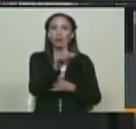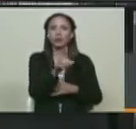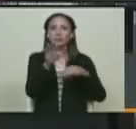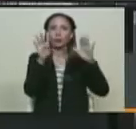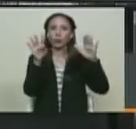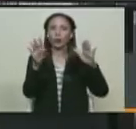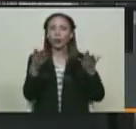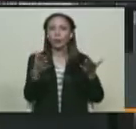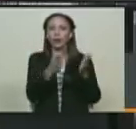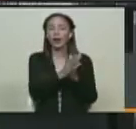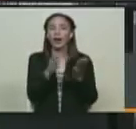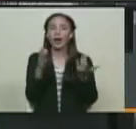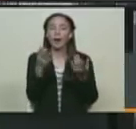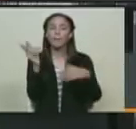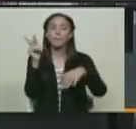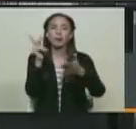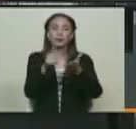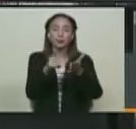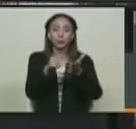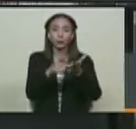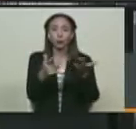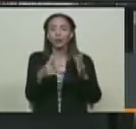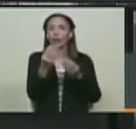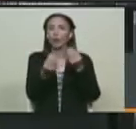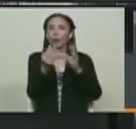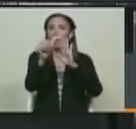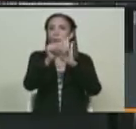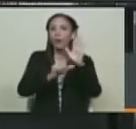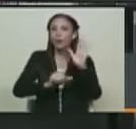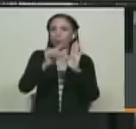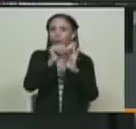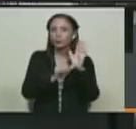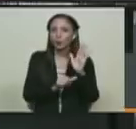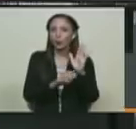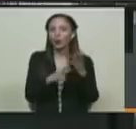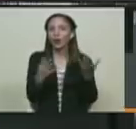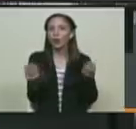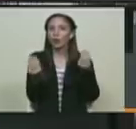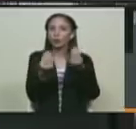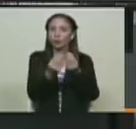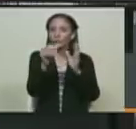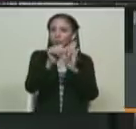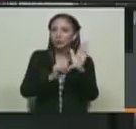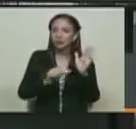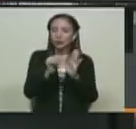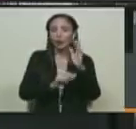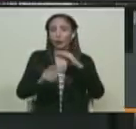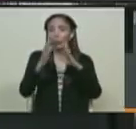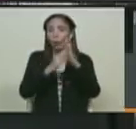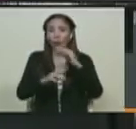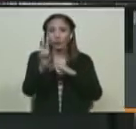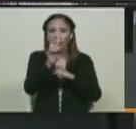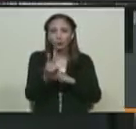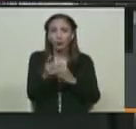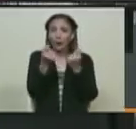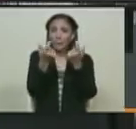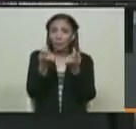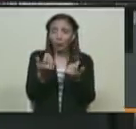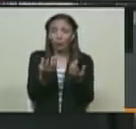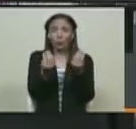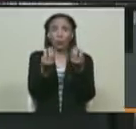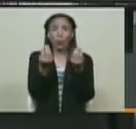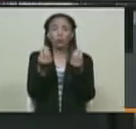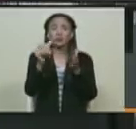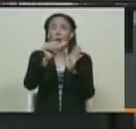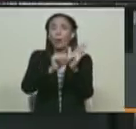415.419 intervenciones quirúrgicas a compatriotas a nivel nacional. No es poca cosa,